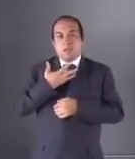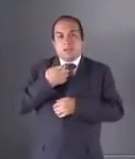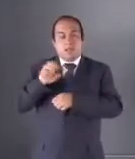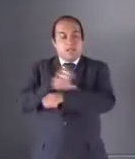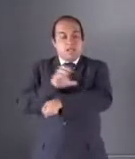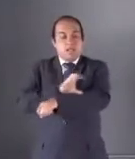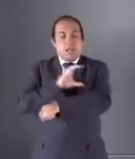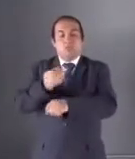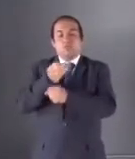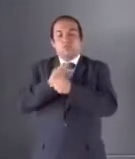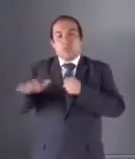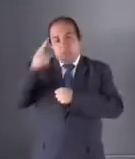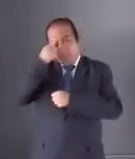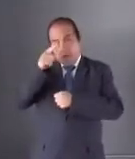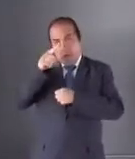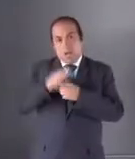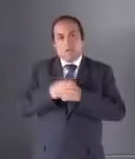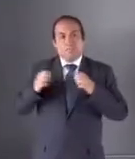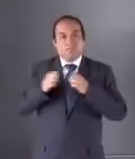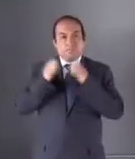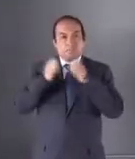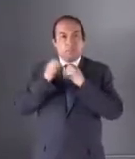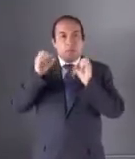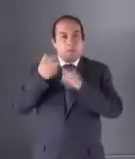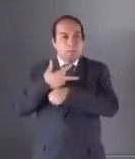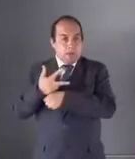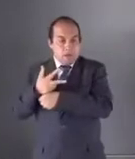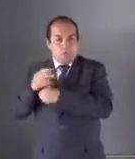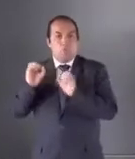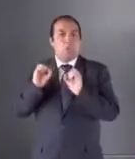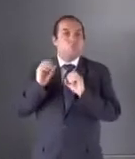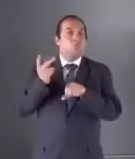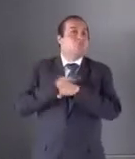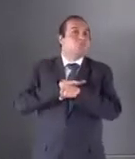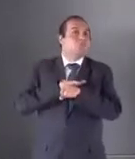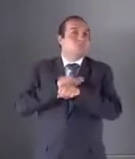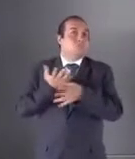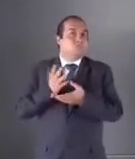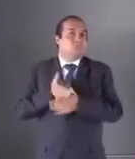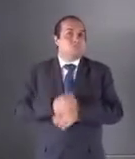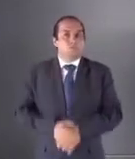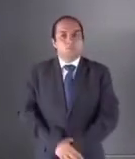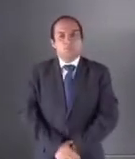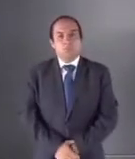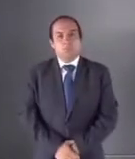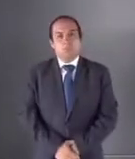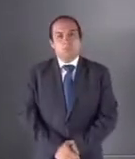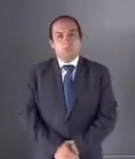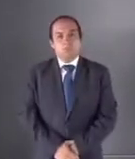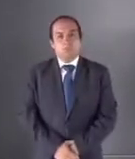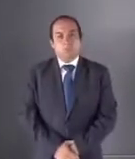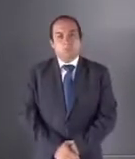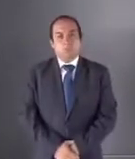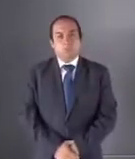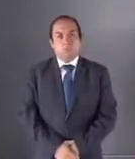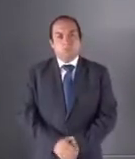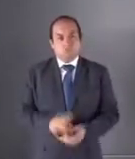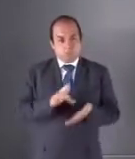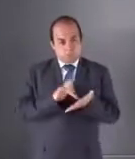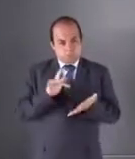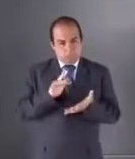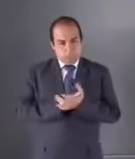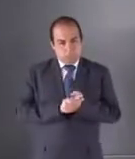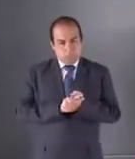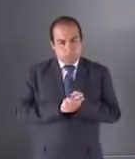emergencia, más adelante para las cámaras o Wi-Fi. Gracias.